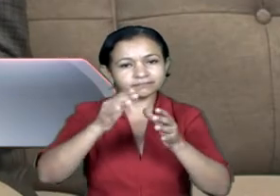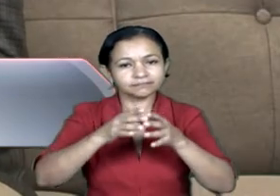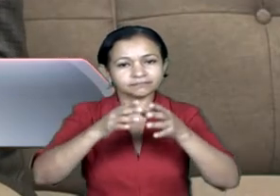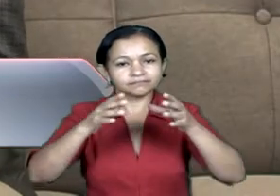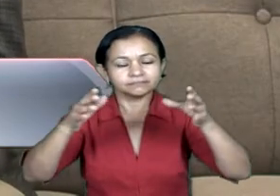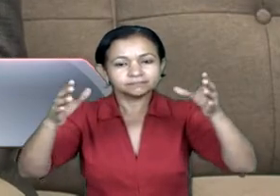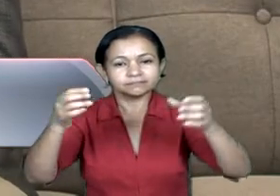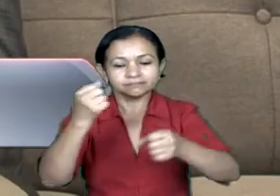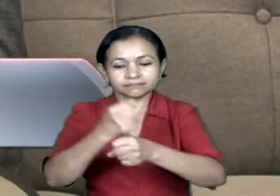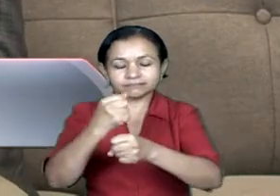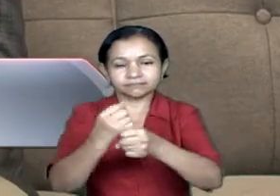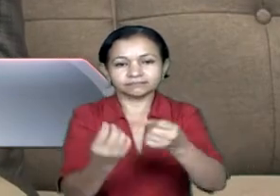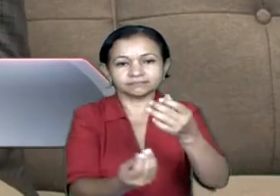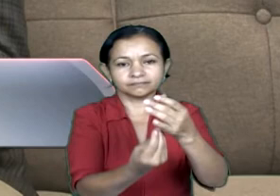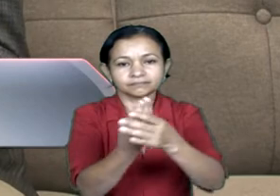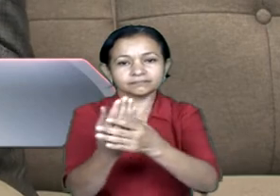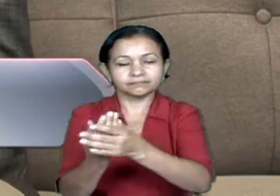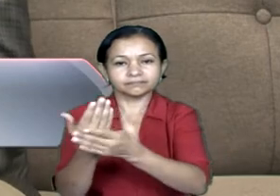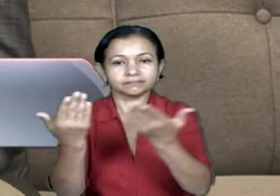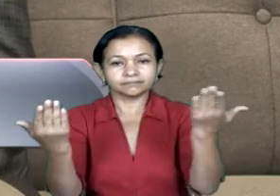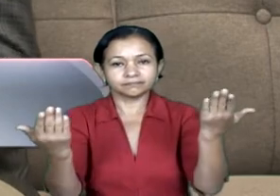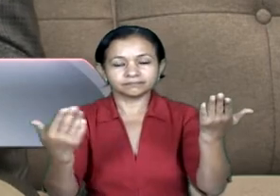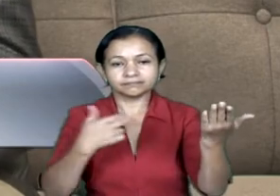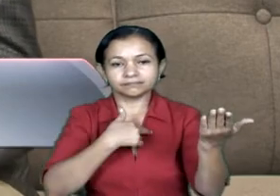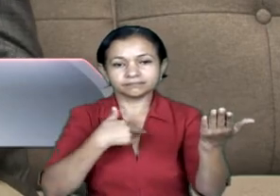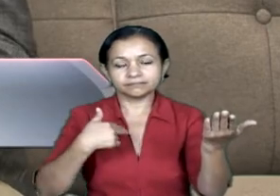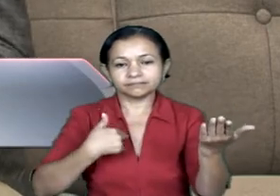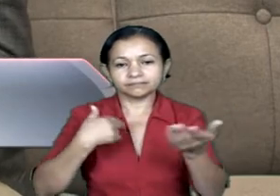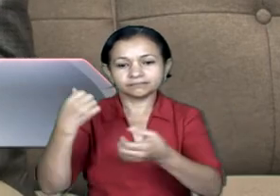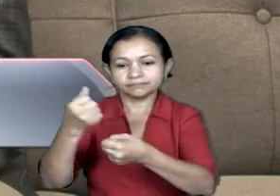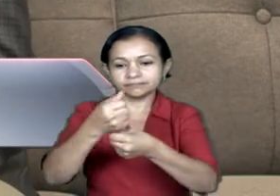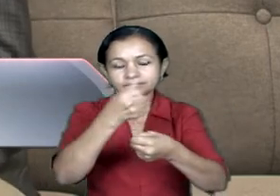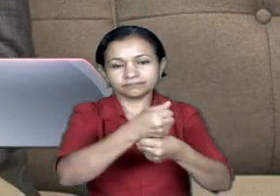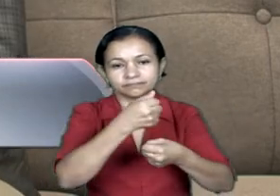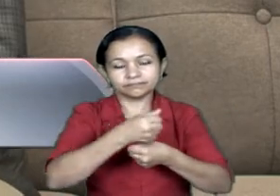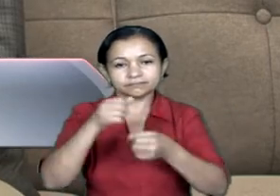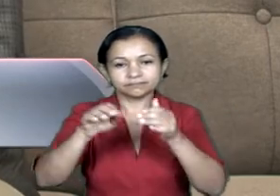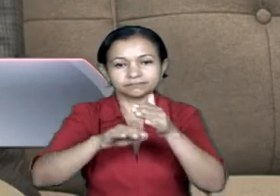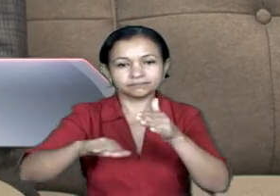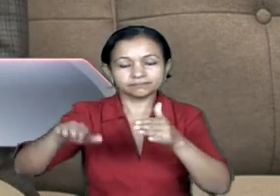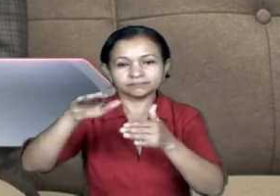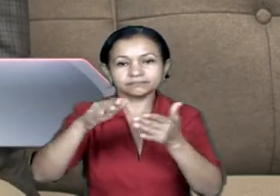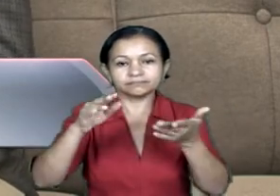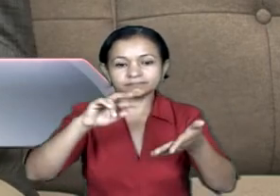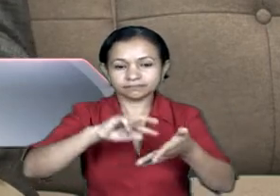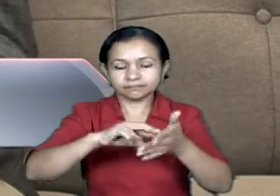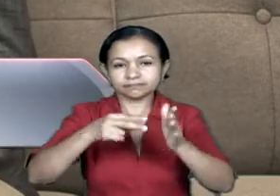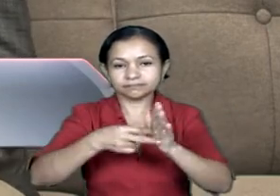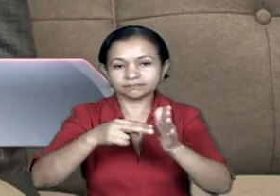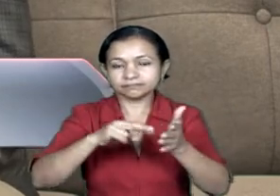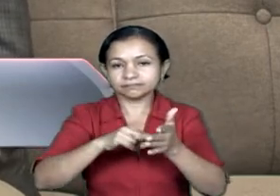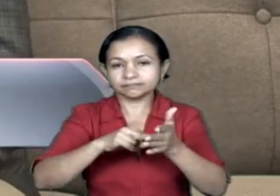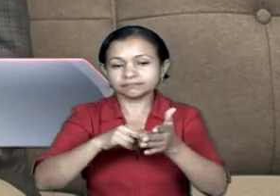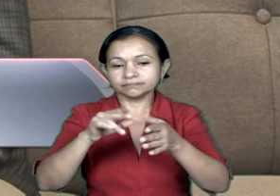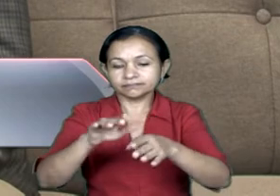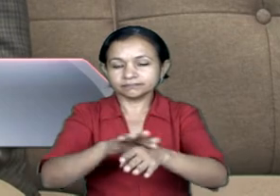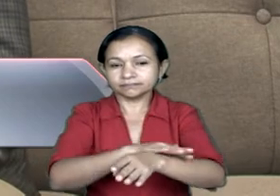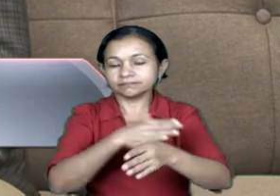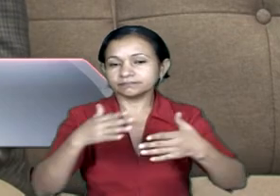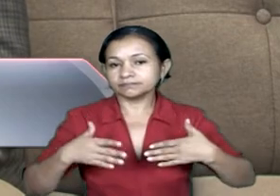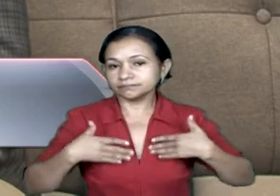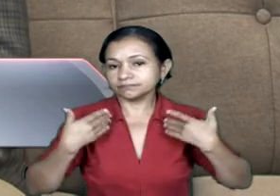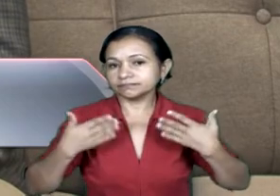su productividad. También puede elevar la producción, ampliar la producción. Eso es, por eso nos sentimos muy